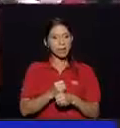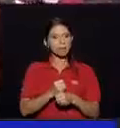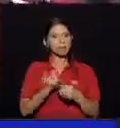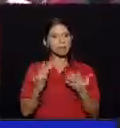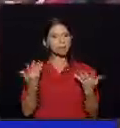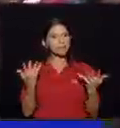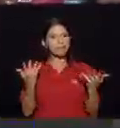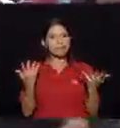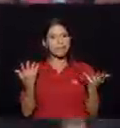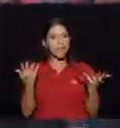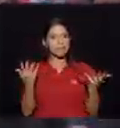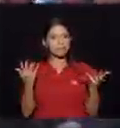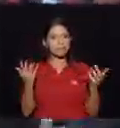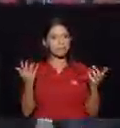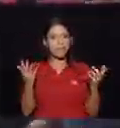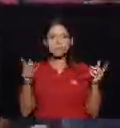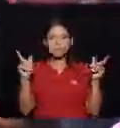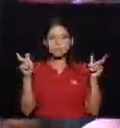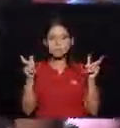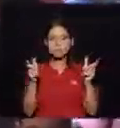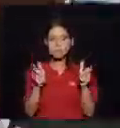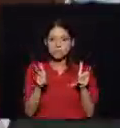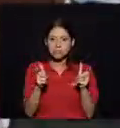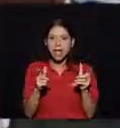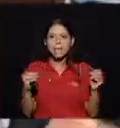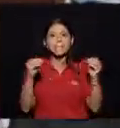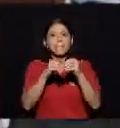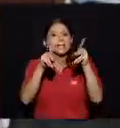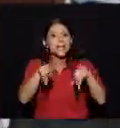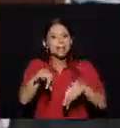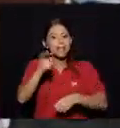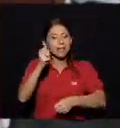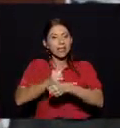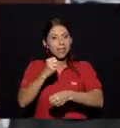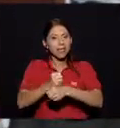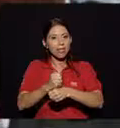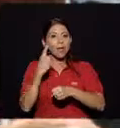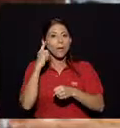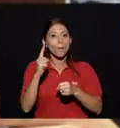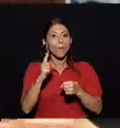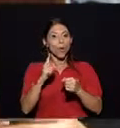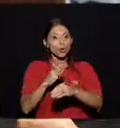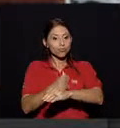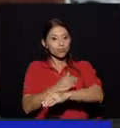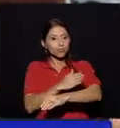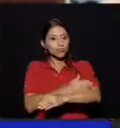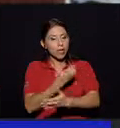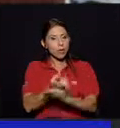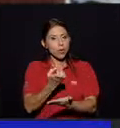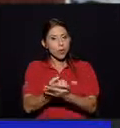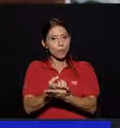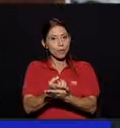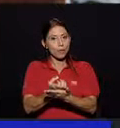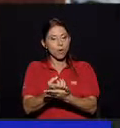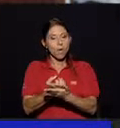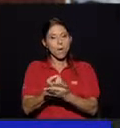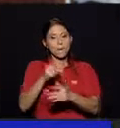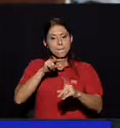vez hay más gente empleada por el crecimiento económico y las perspectivas de crecimiento económico